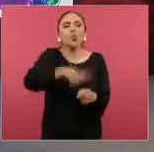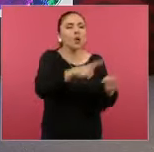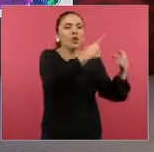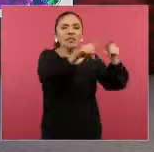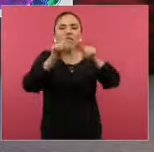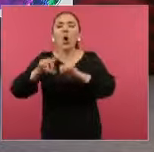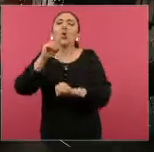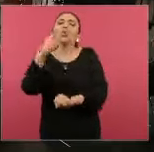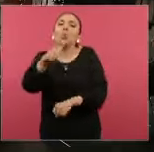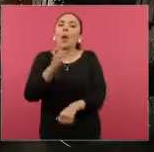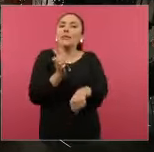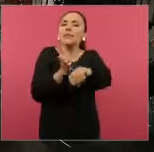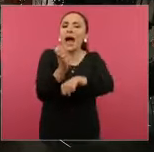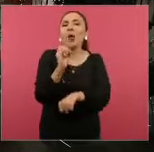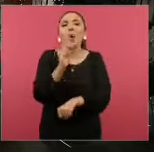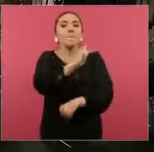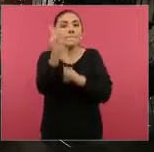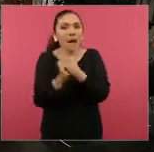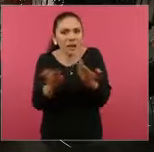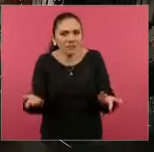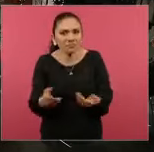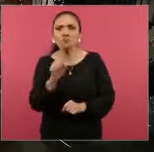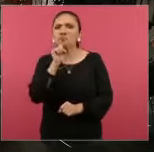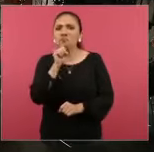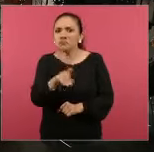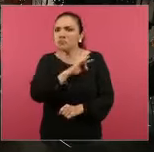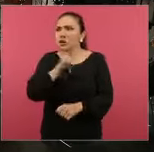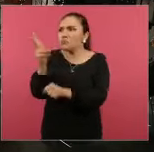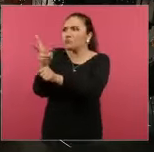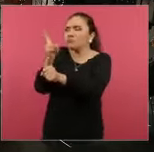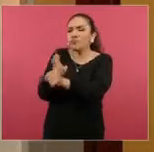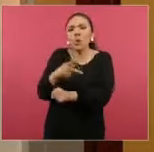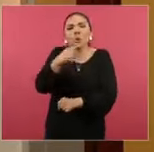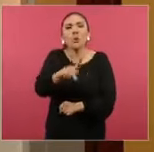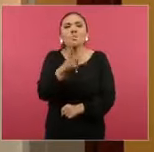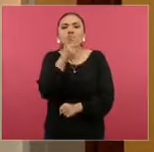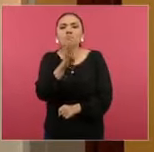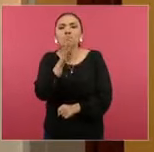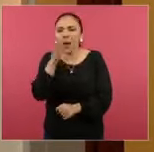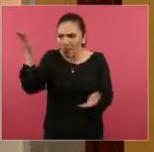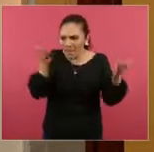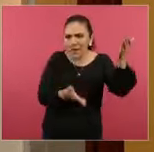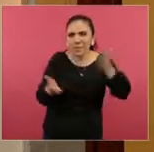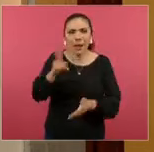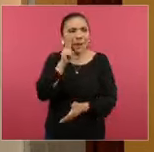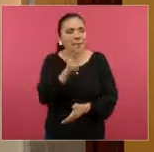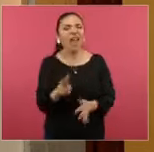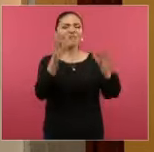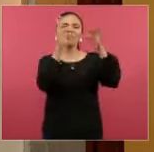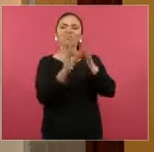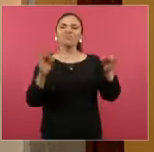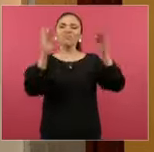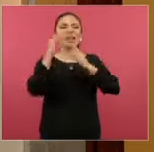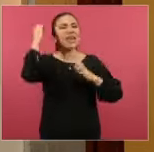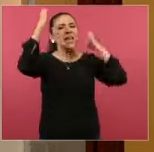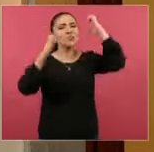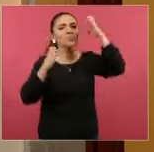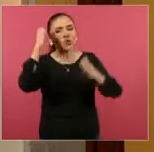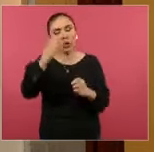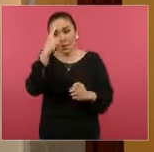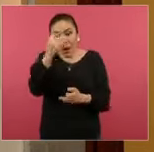de tu estado? ¿Por qué no también invitas a la comunidad, a tus padres, a que ellos vengan, expongan también y